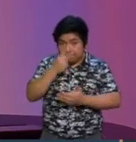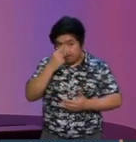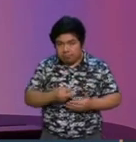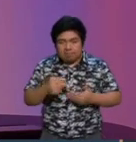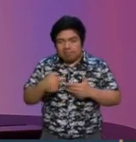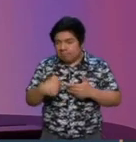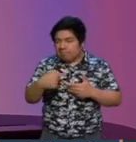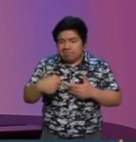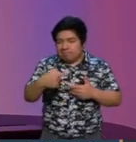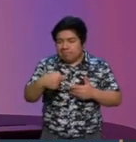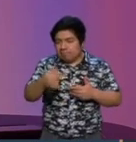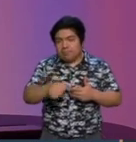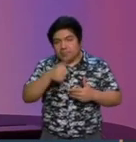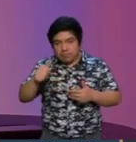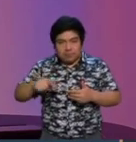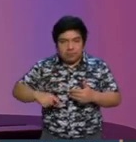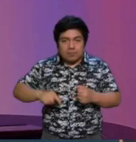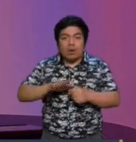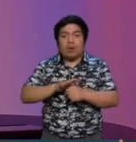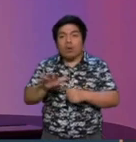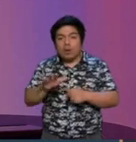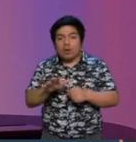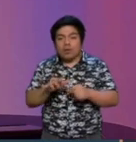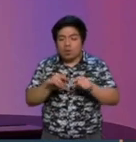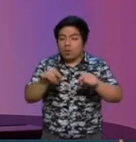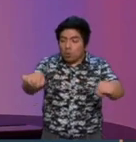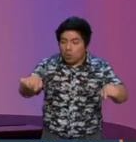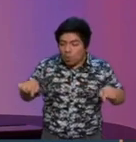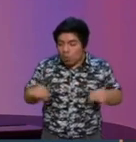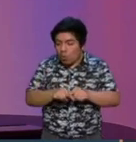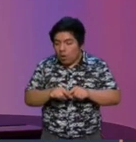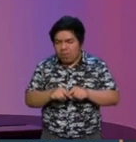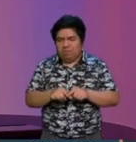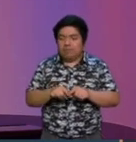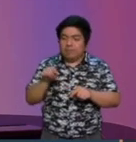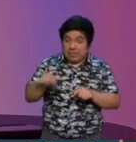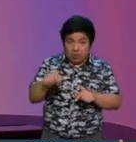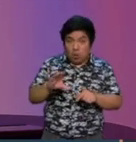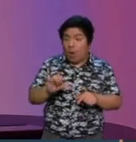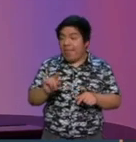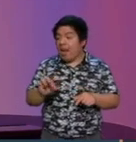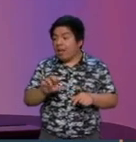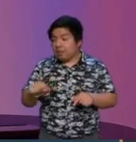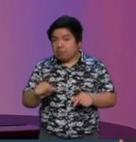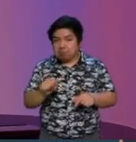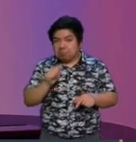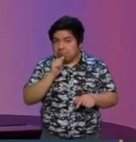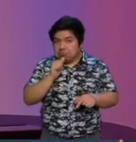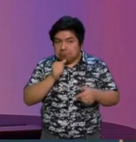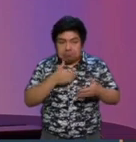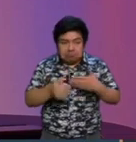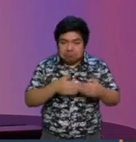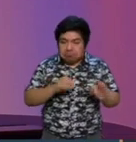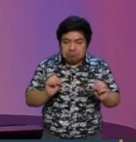como lo han utilizado muchos otros gobiernos, es el esquema de los cuadrantes. Okay. Porque además estos cuadrantes no se han podido actualizar,